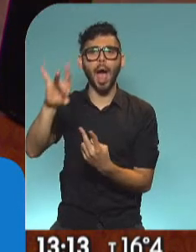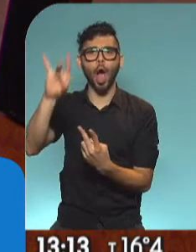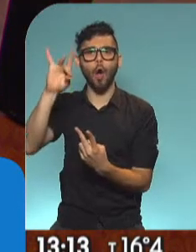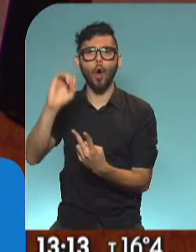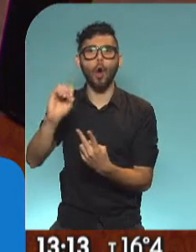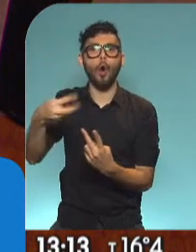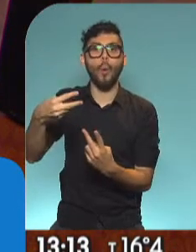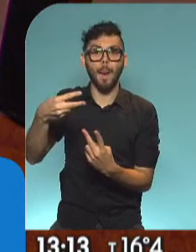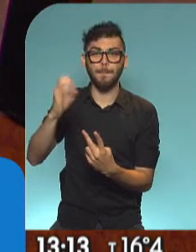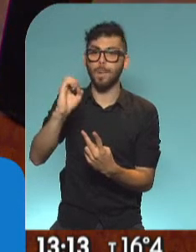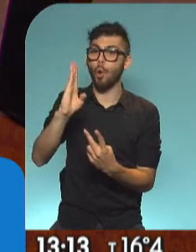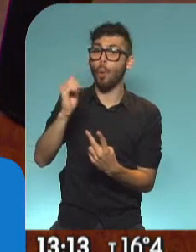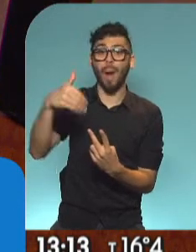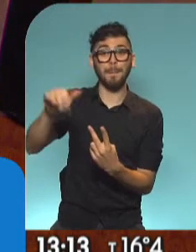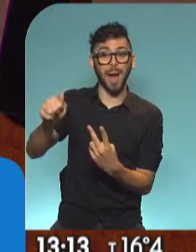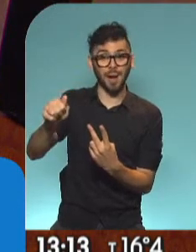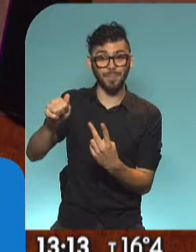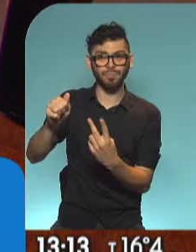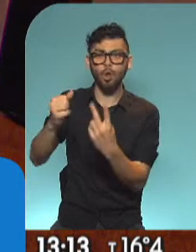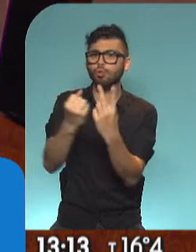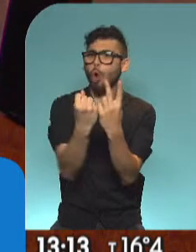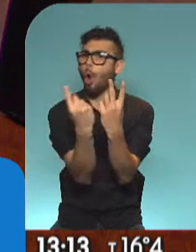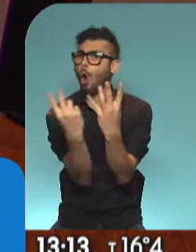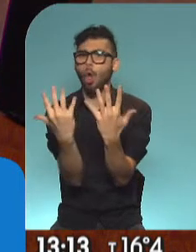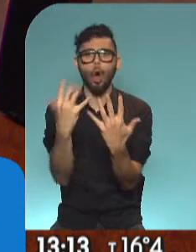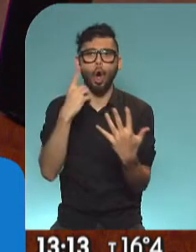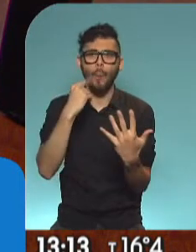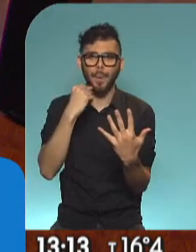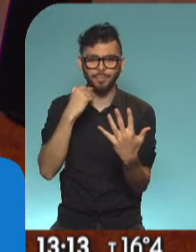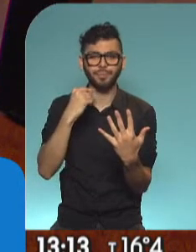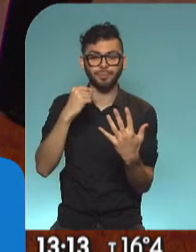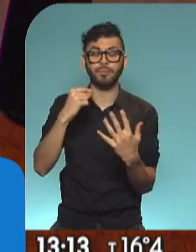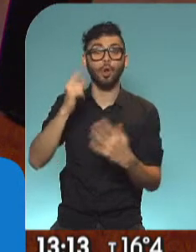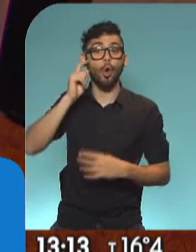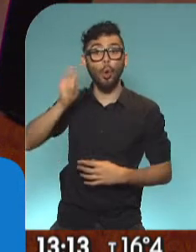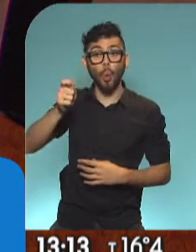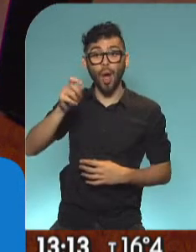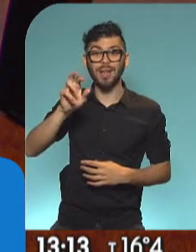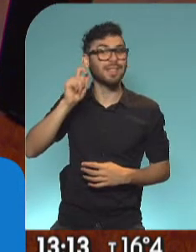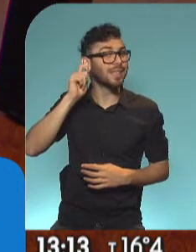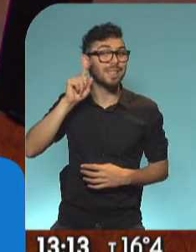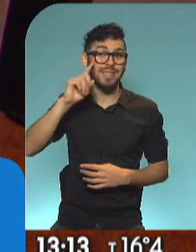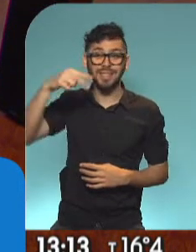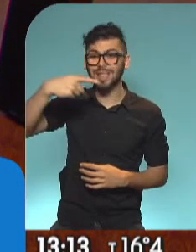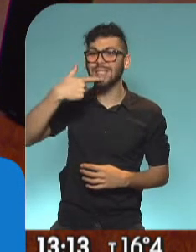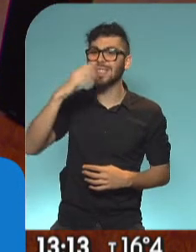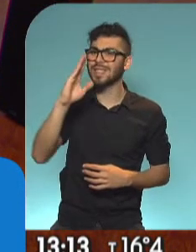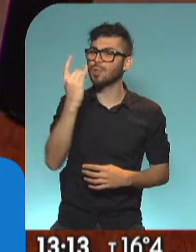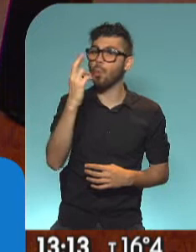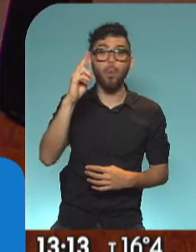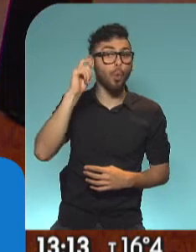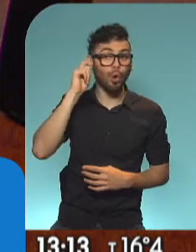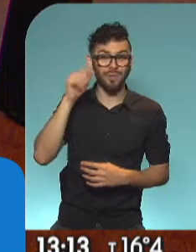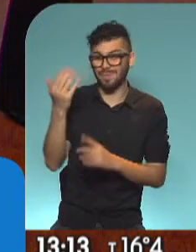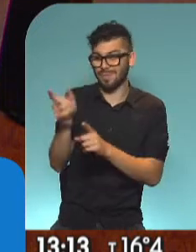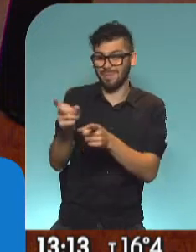el demócrata Barack Obama. El resto, todos varones. Pasamos a la Ginsburg fue, de hecho, la jueza Ginsburg, fallecida recientemente, fue la segunda mujer en